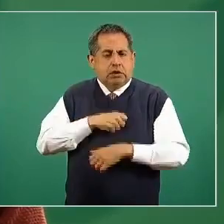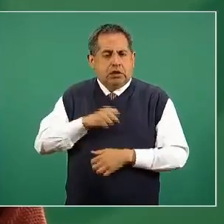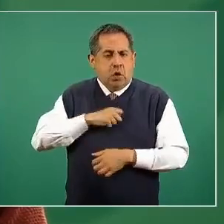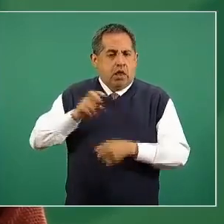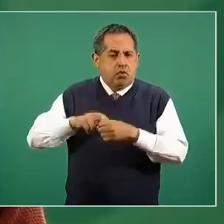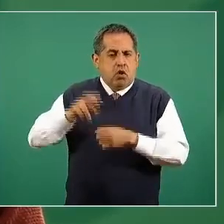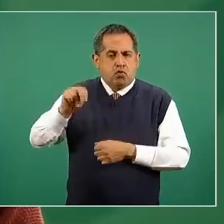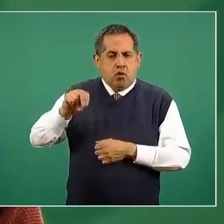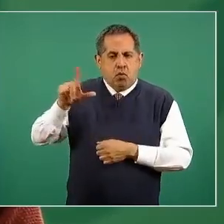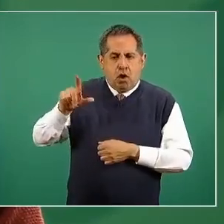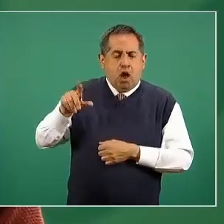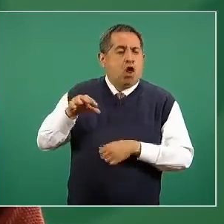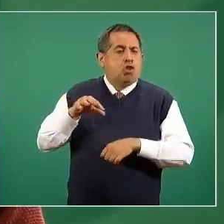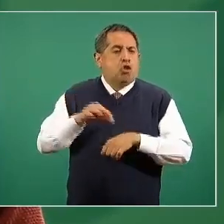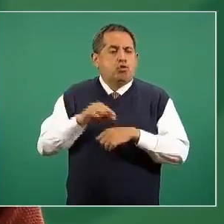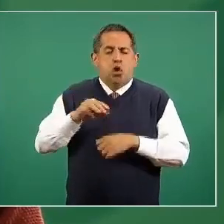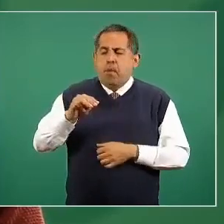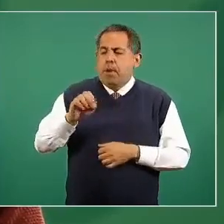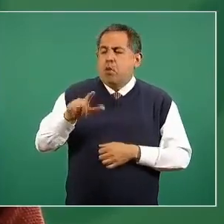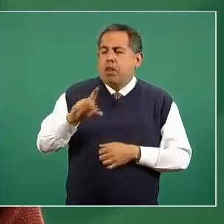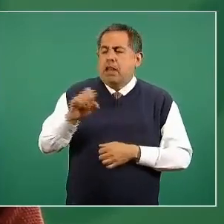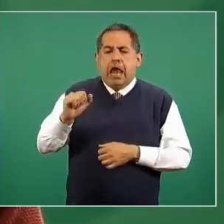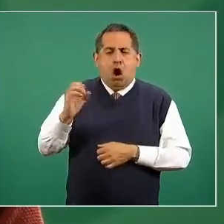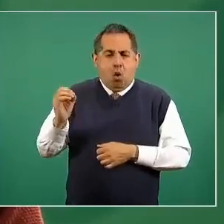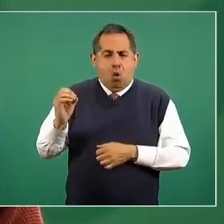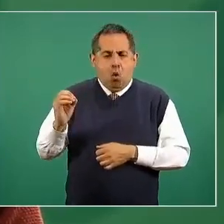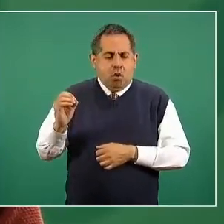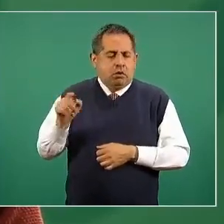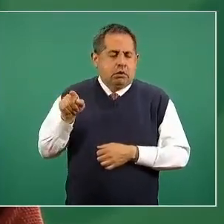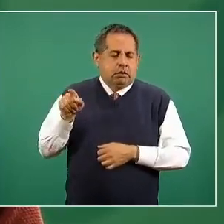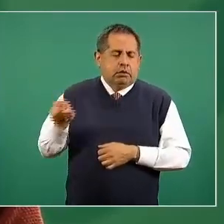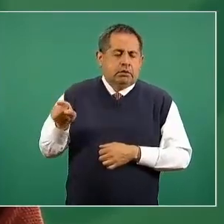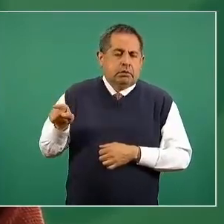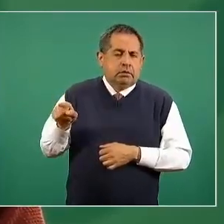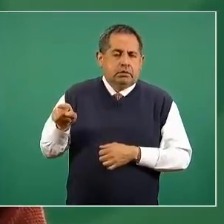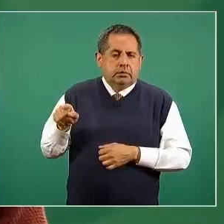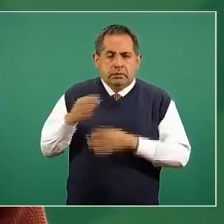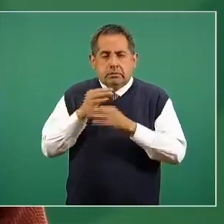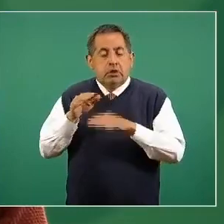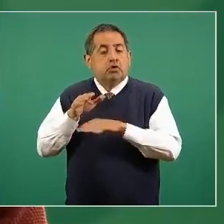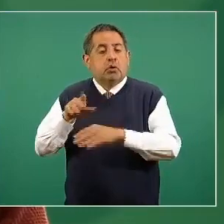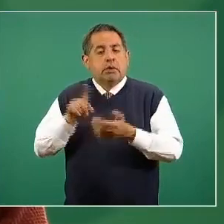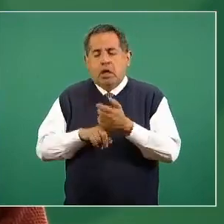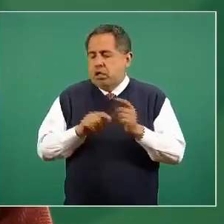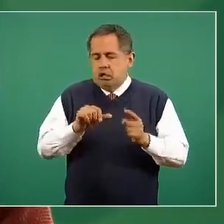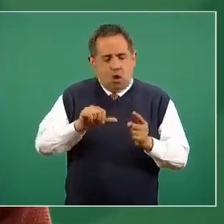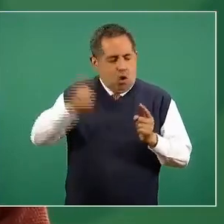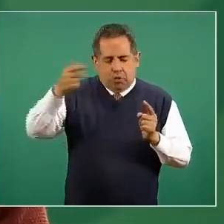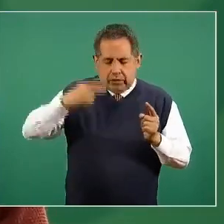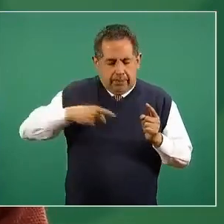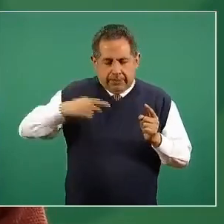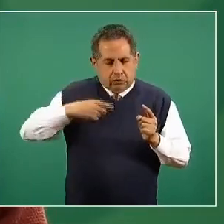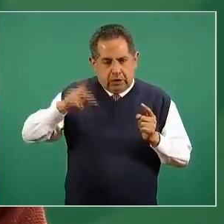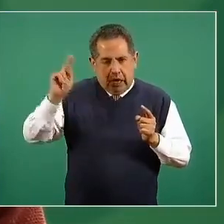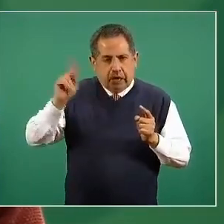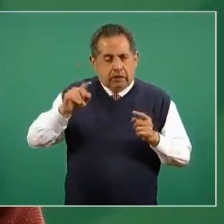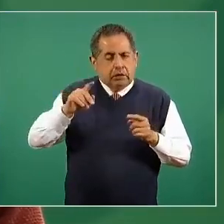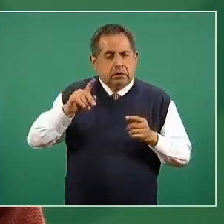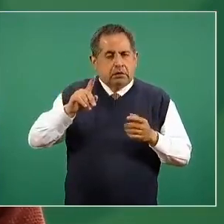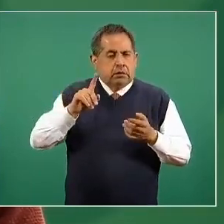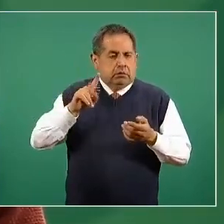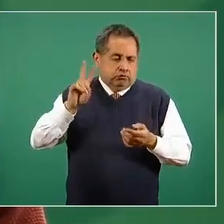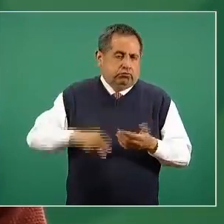Nuevo León, el doctor Manuel de la O. Cavazos, y es el caso de otra persona, otro ciudadano de